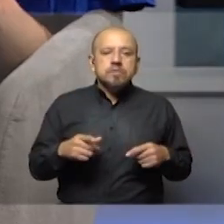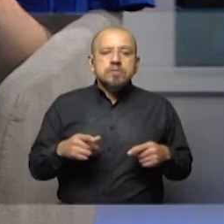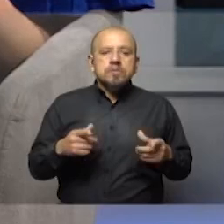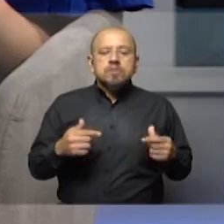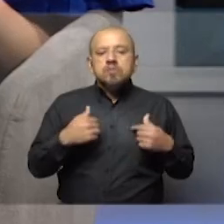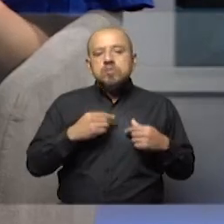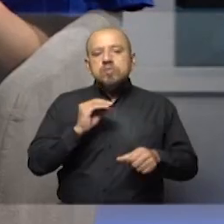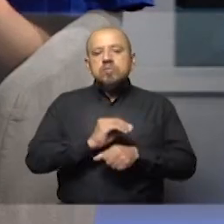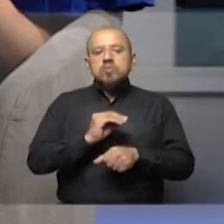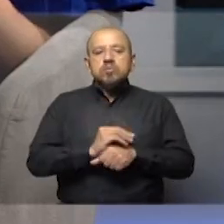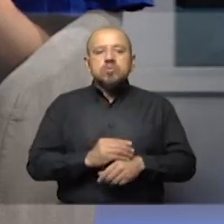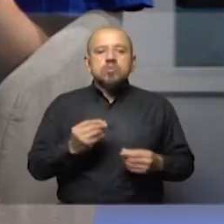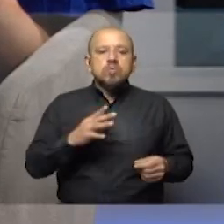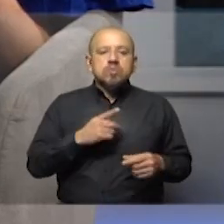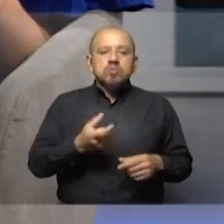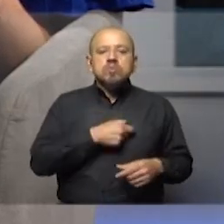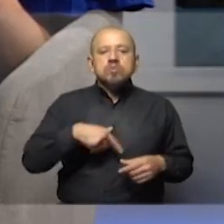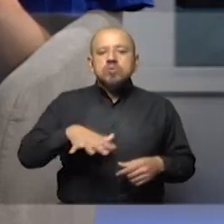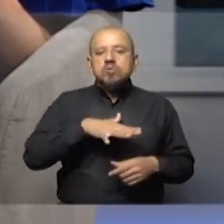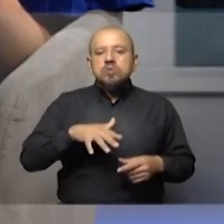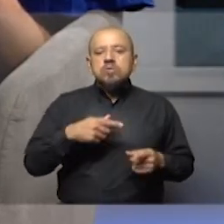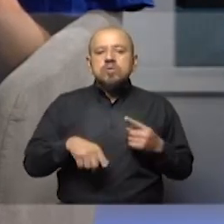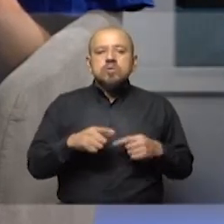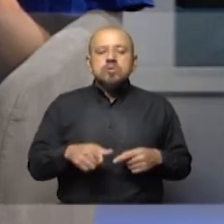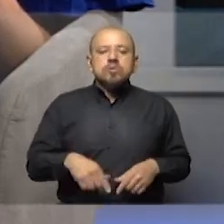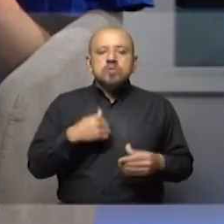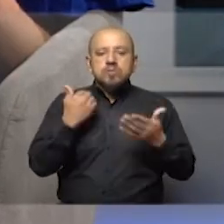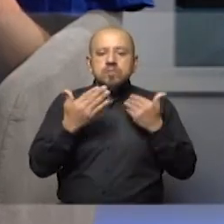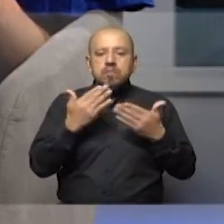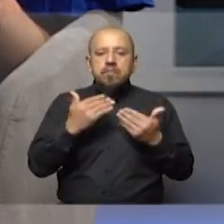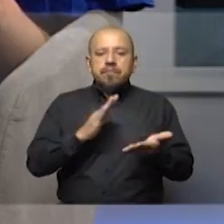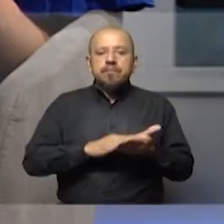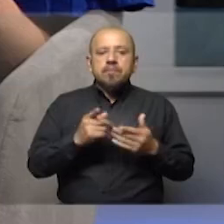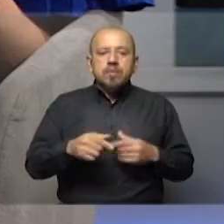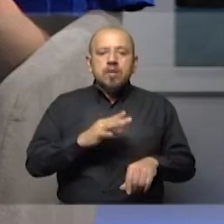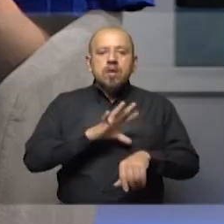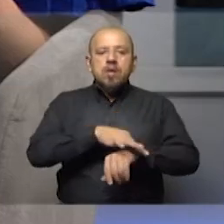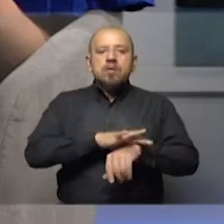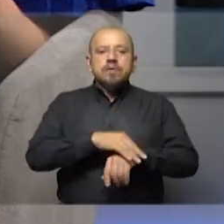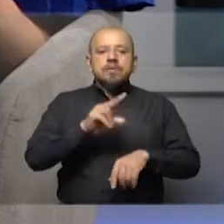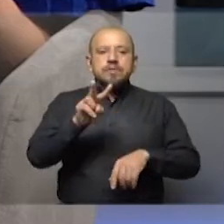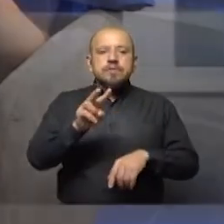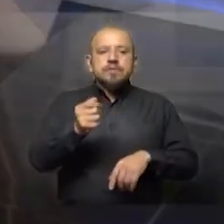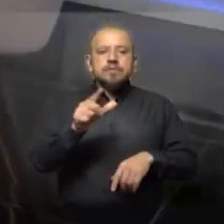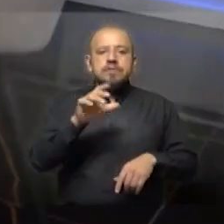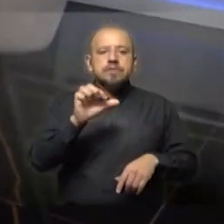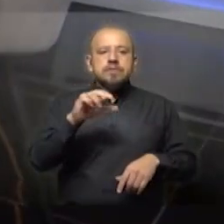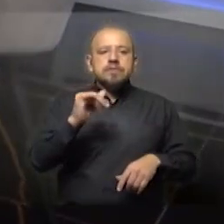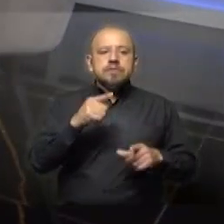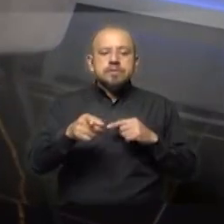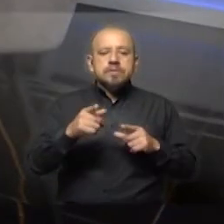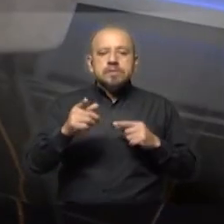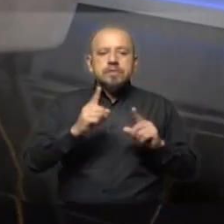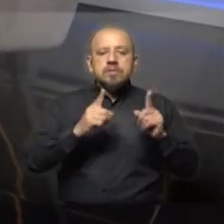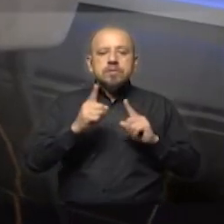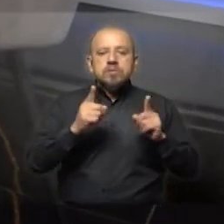nuestra cultura y de Cómo funciona la sociedad Entonces vamos a conversar sobre esto con la antropóloga Valeria gravino que es docente de la facultad